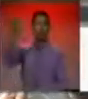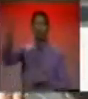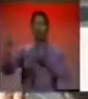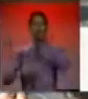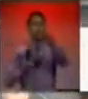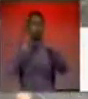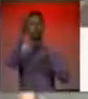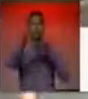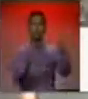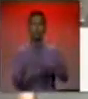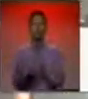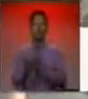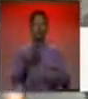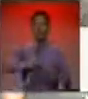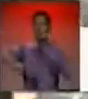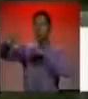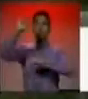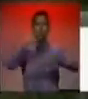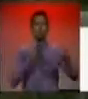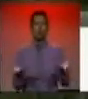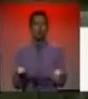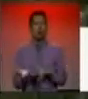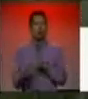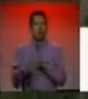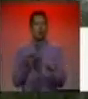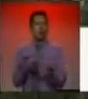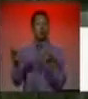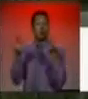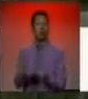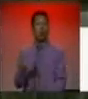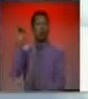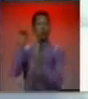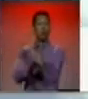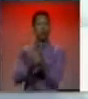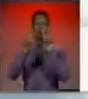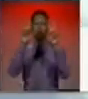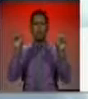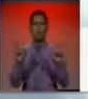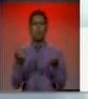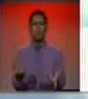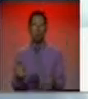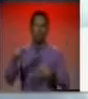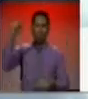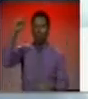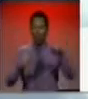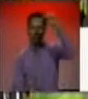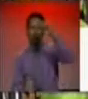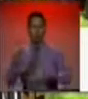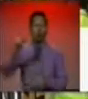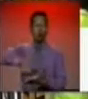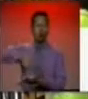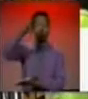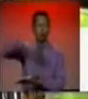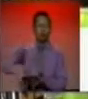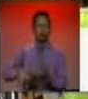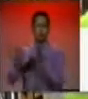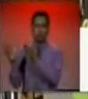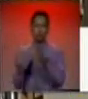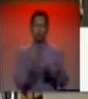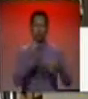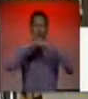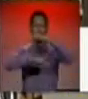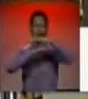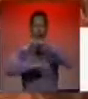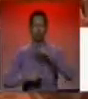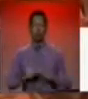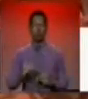que no han sido explicados. La denuncia de la asambleísta tiene relación con las presuntas irregularidades en la contratación de la segunda fase del Metro de